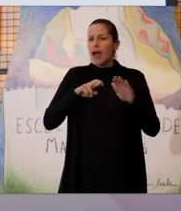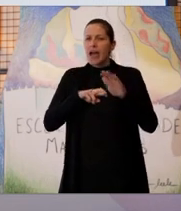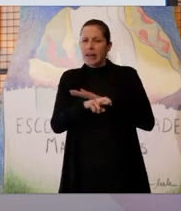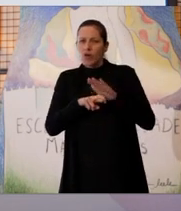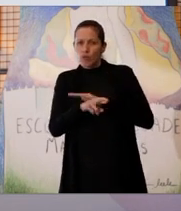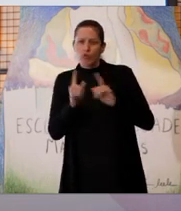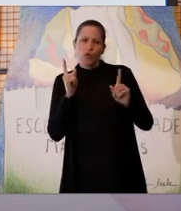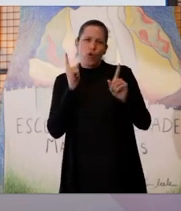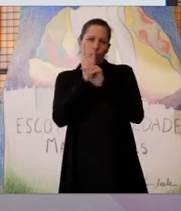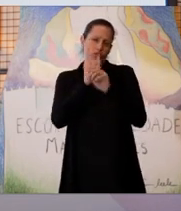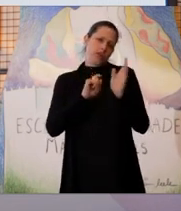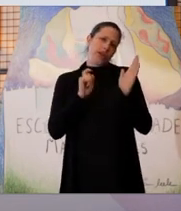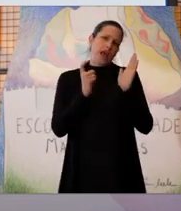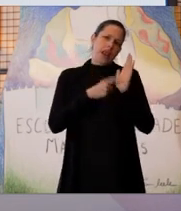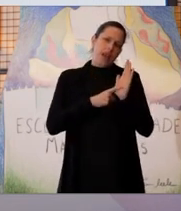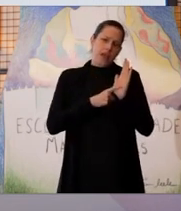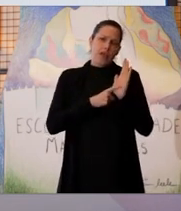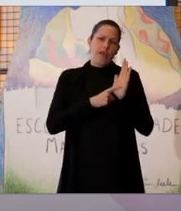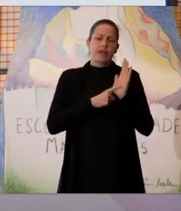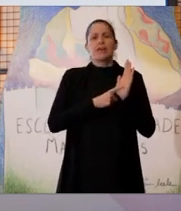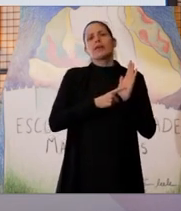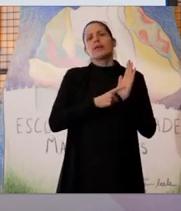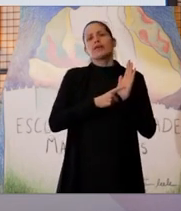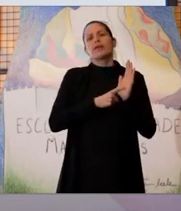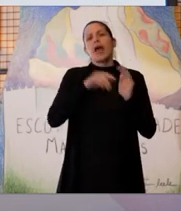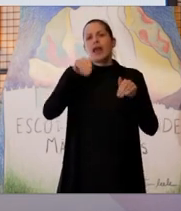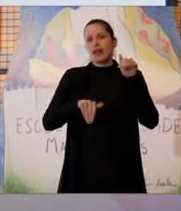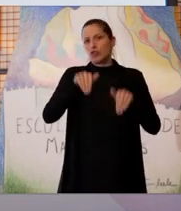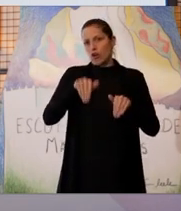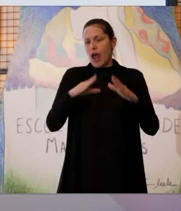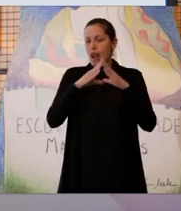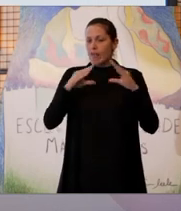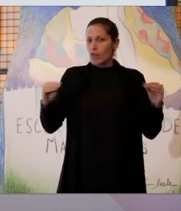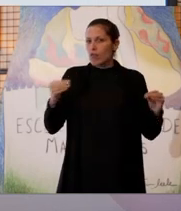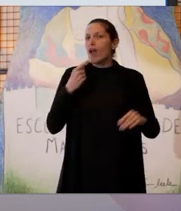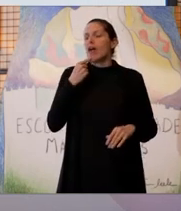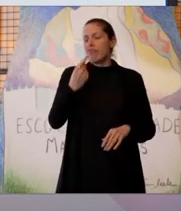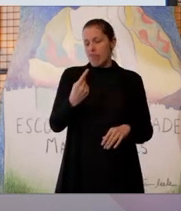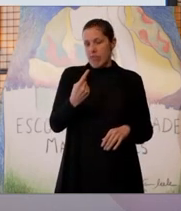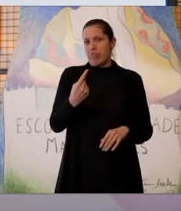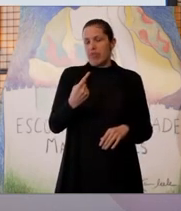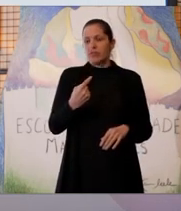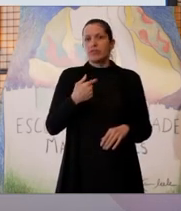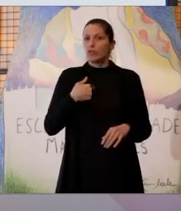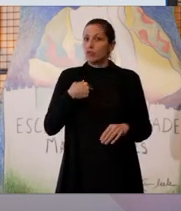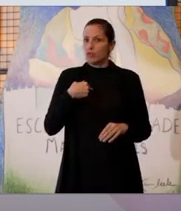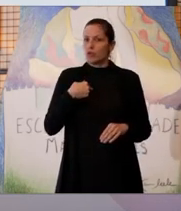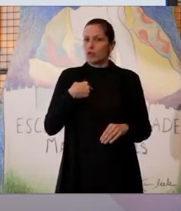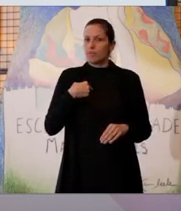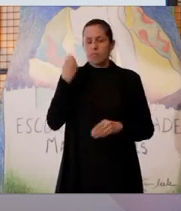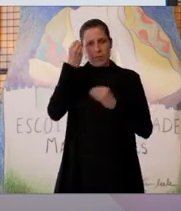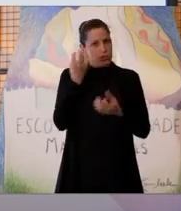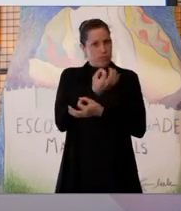ley 5/2005 de la modificación de la ley electoral de Andalucía que dice lo siguiente que a mí me parece muy acertado